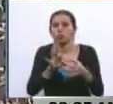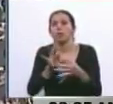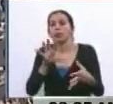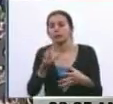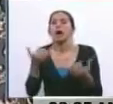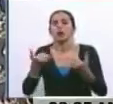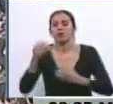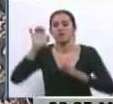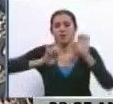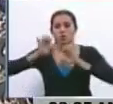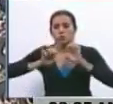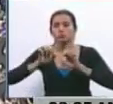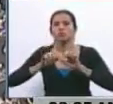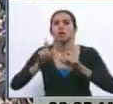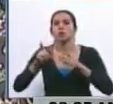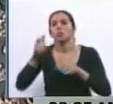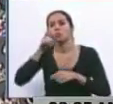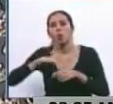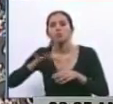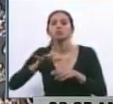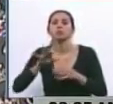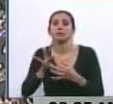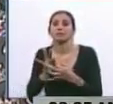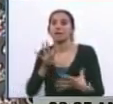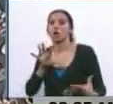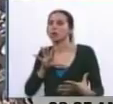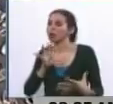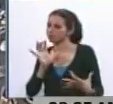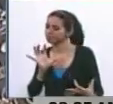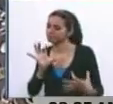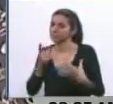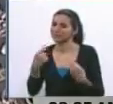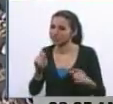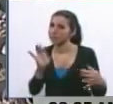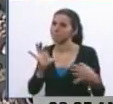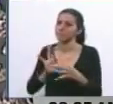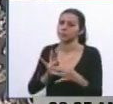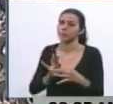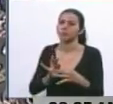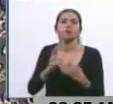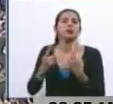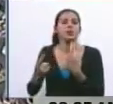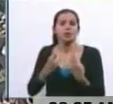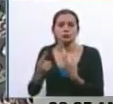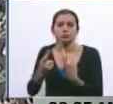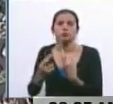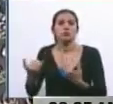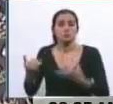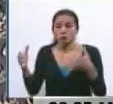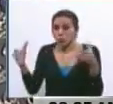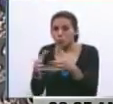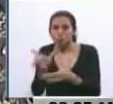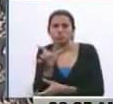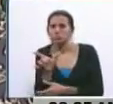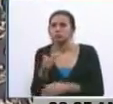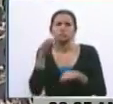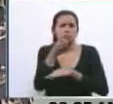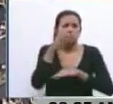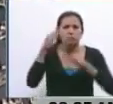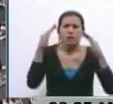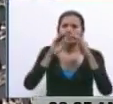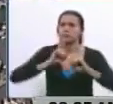y algunas partes de la población. Y eso hoy en día es una relación permanente, nuestro partido desplegado casa por